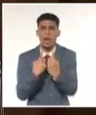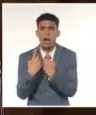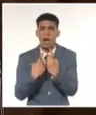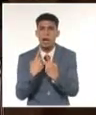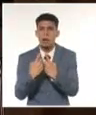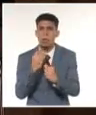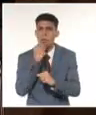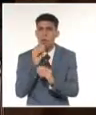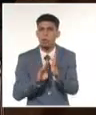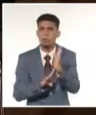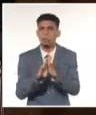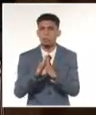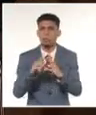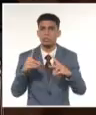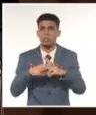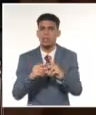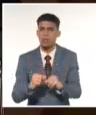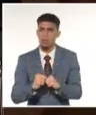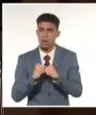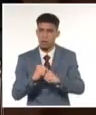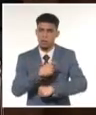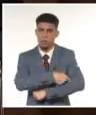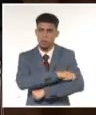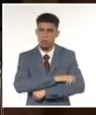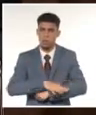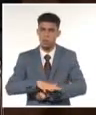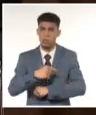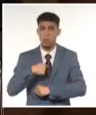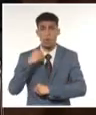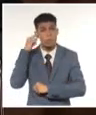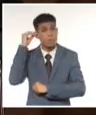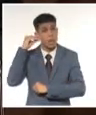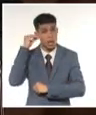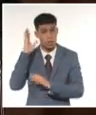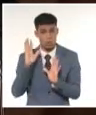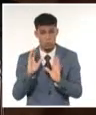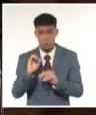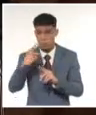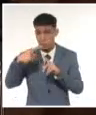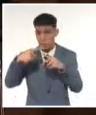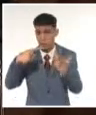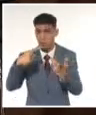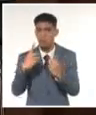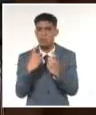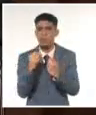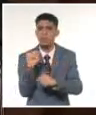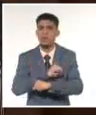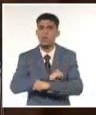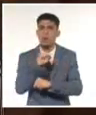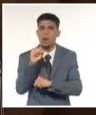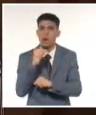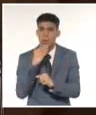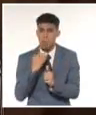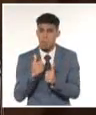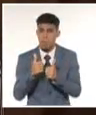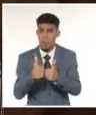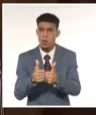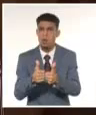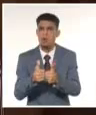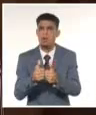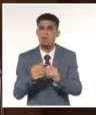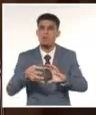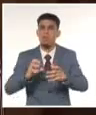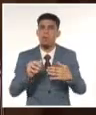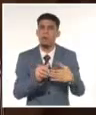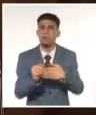la energía del pueblo? Yo creo que, en primer lugar, hace falta lograr la mayor legitimidad y liderazgo en